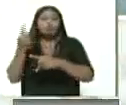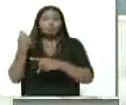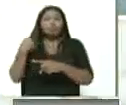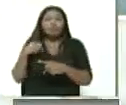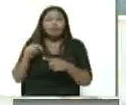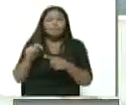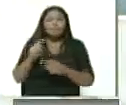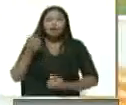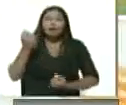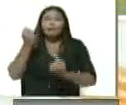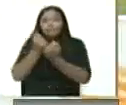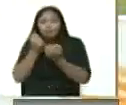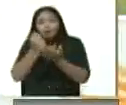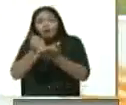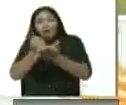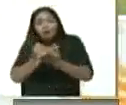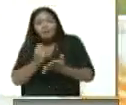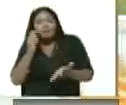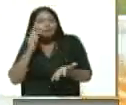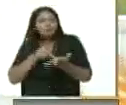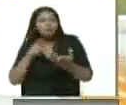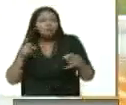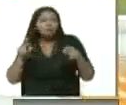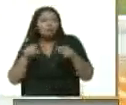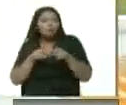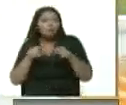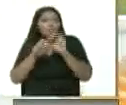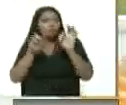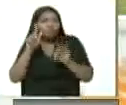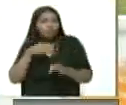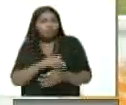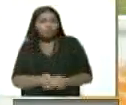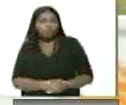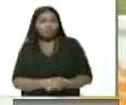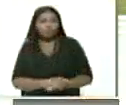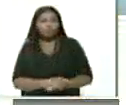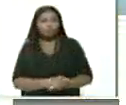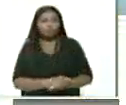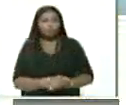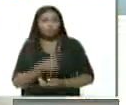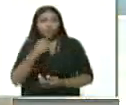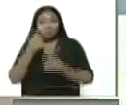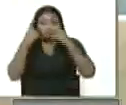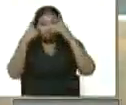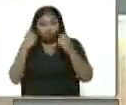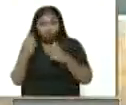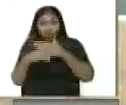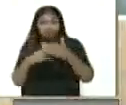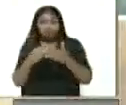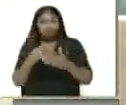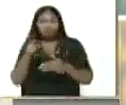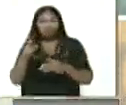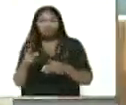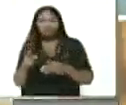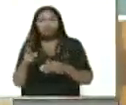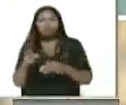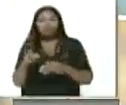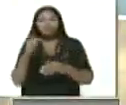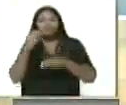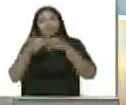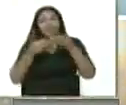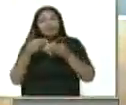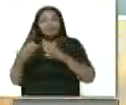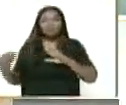colaboración ayuda a participación de digamos expertos en esta ocasión producto del ataque